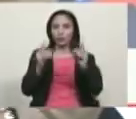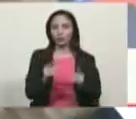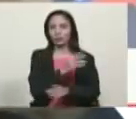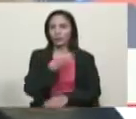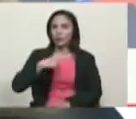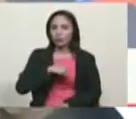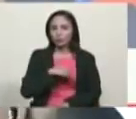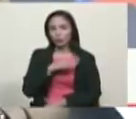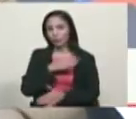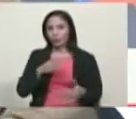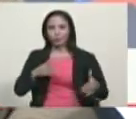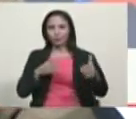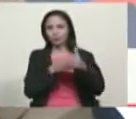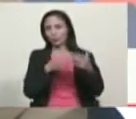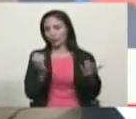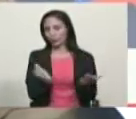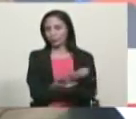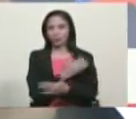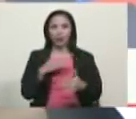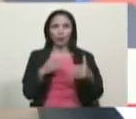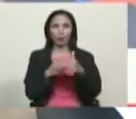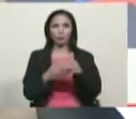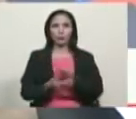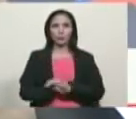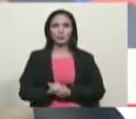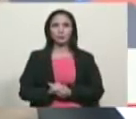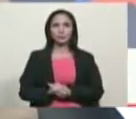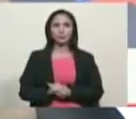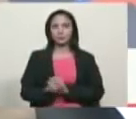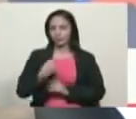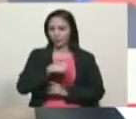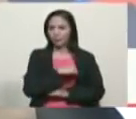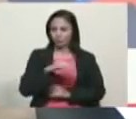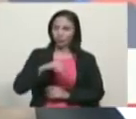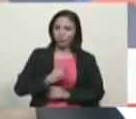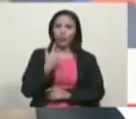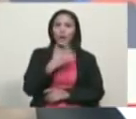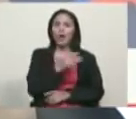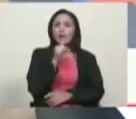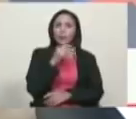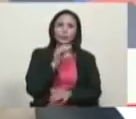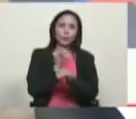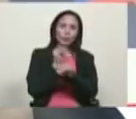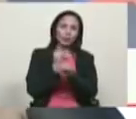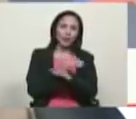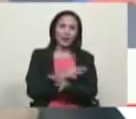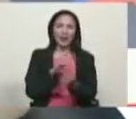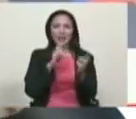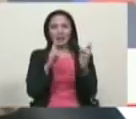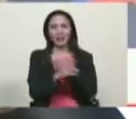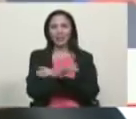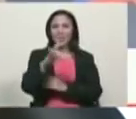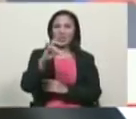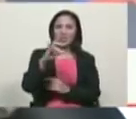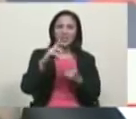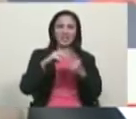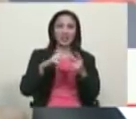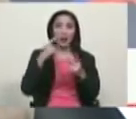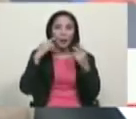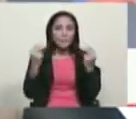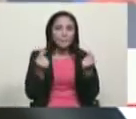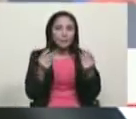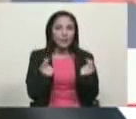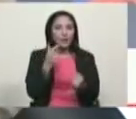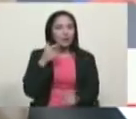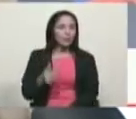ir a una contrahegemonía. Y sí se puede, ahora con las redes sociales. Si nos ponemos un poquito las pilas, como